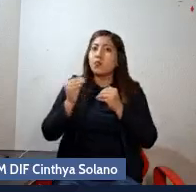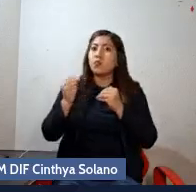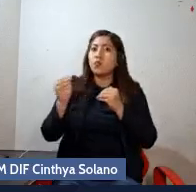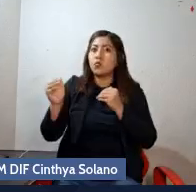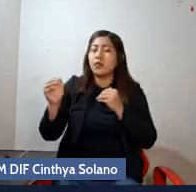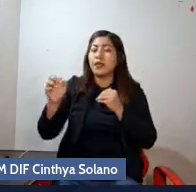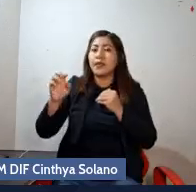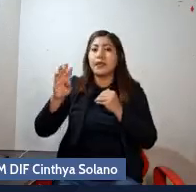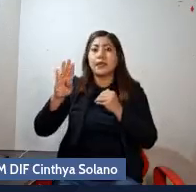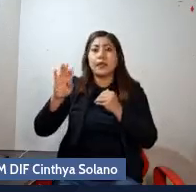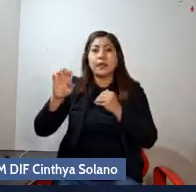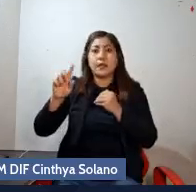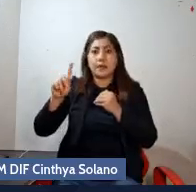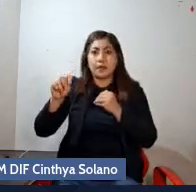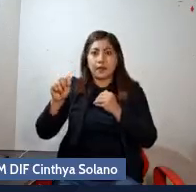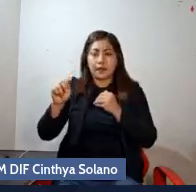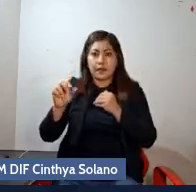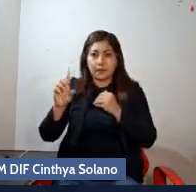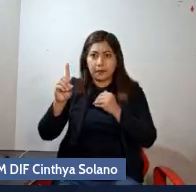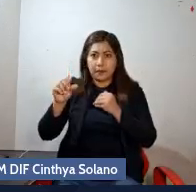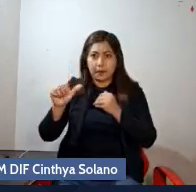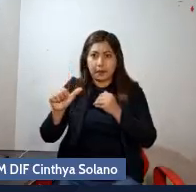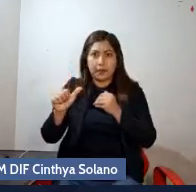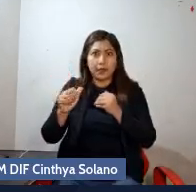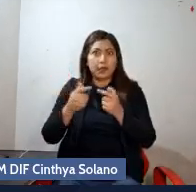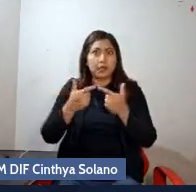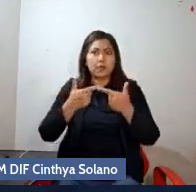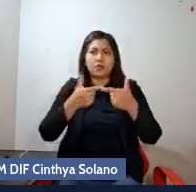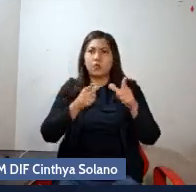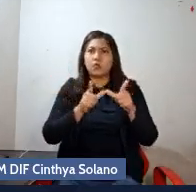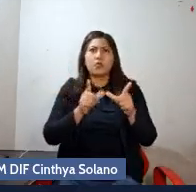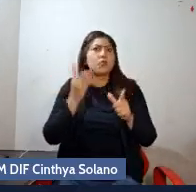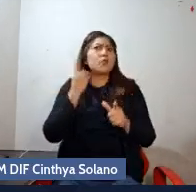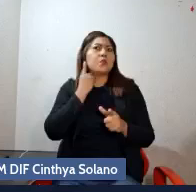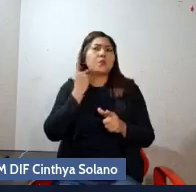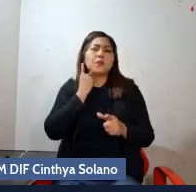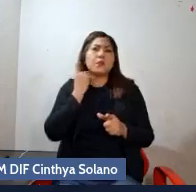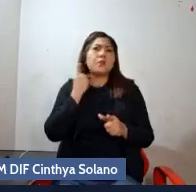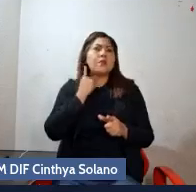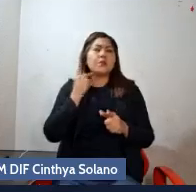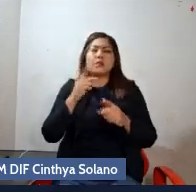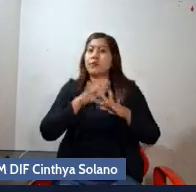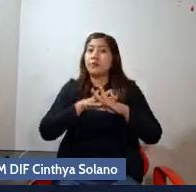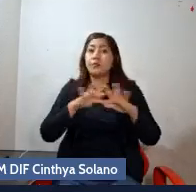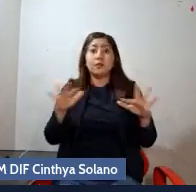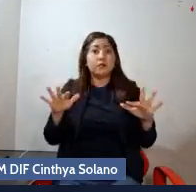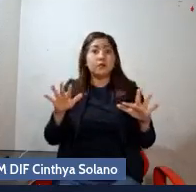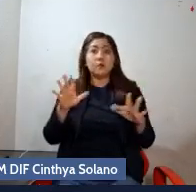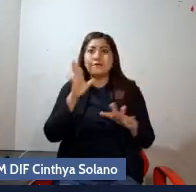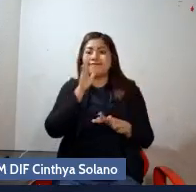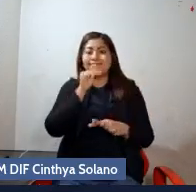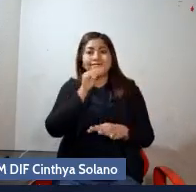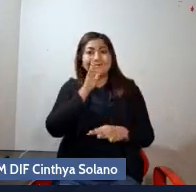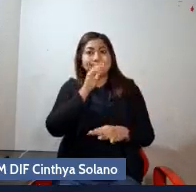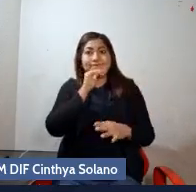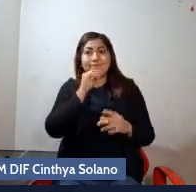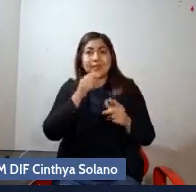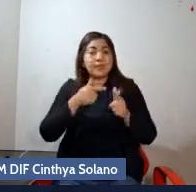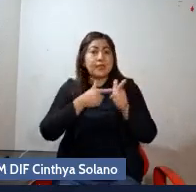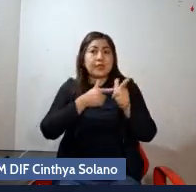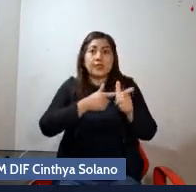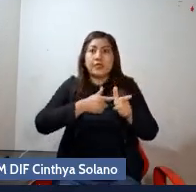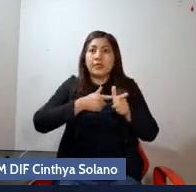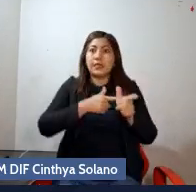a los partidos políticos, a las coaliciones, a las personas candidatas que hagan propaganda. Insisto, ya se deja